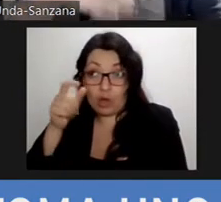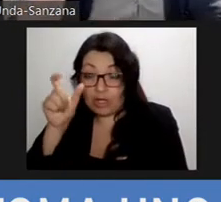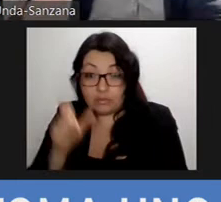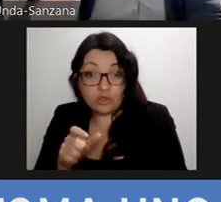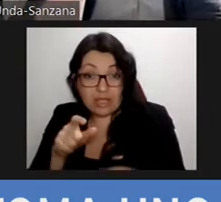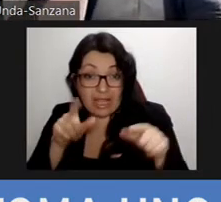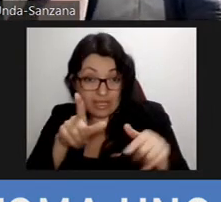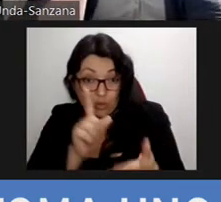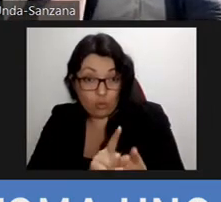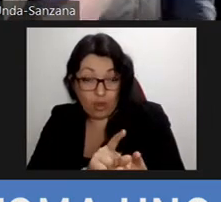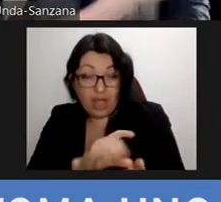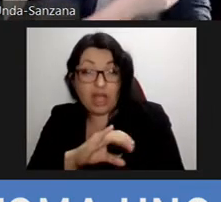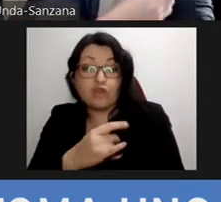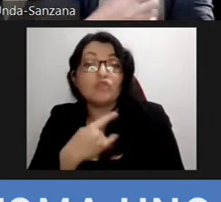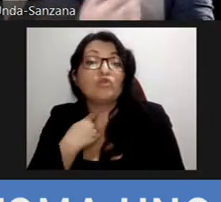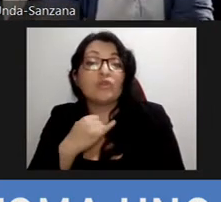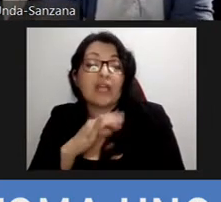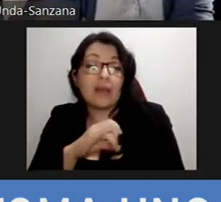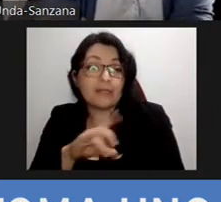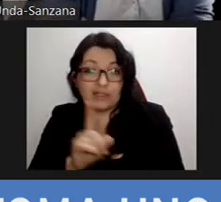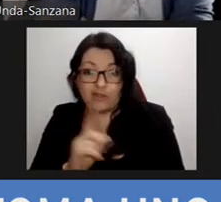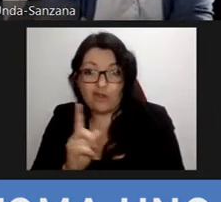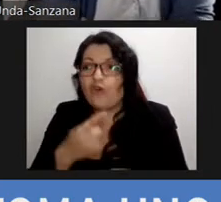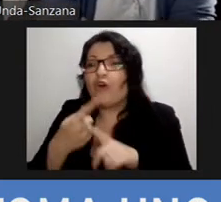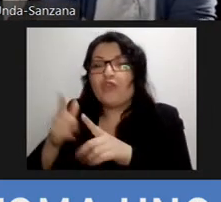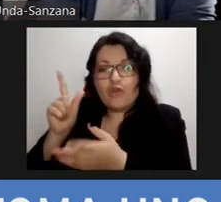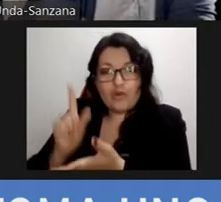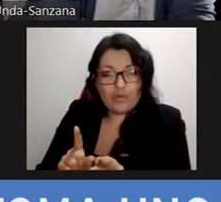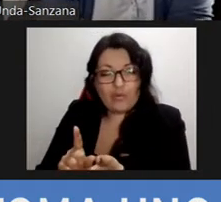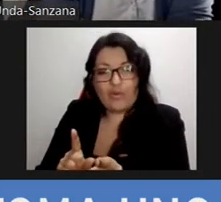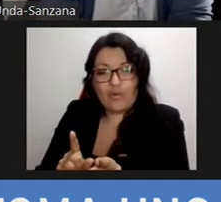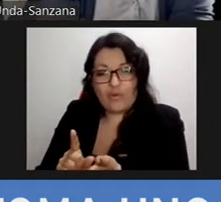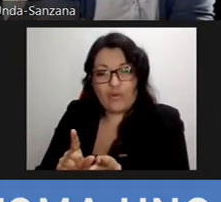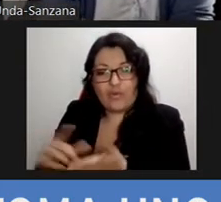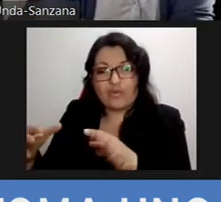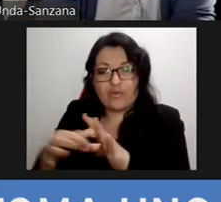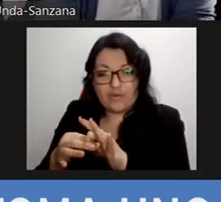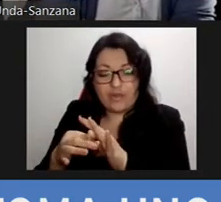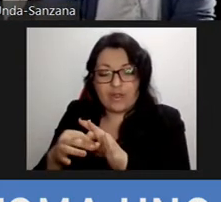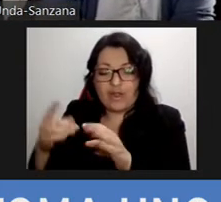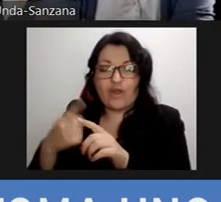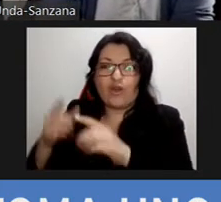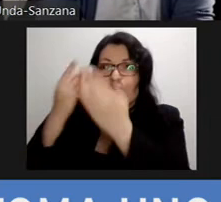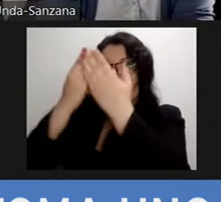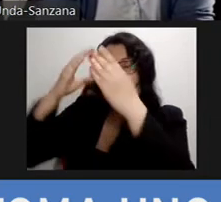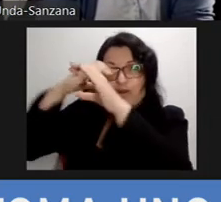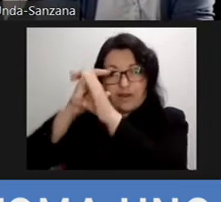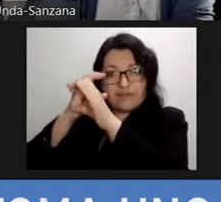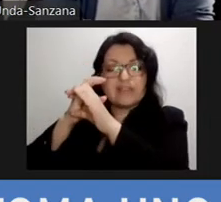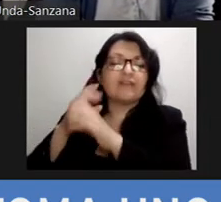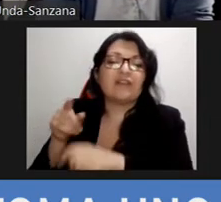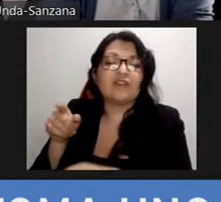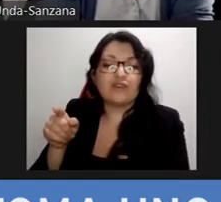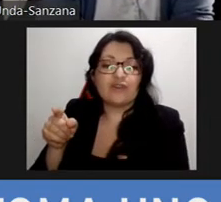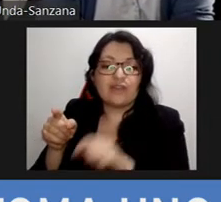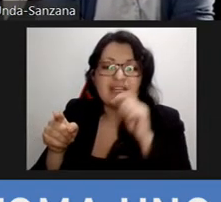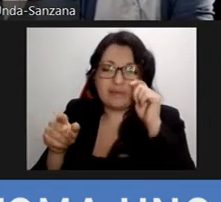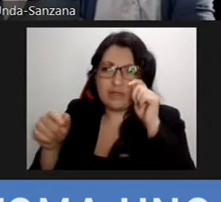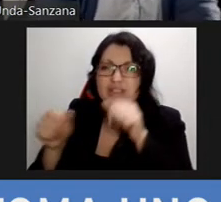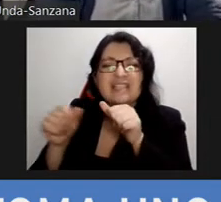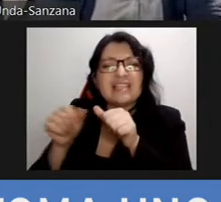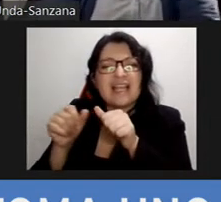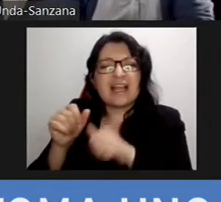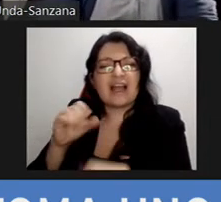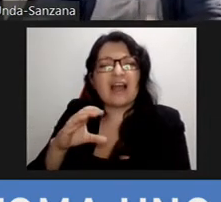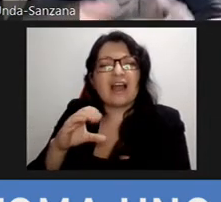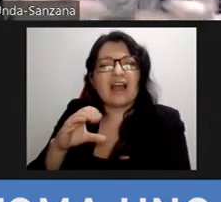en Chuquicamata, sino que está en otra estación, que es parte del observatorio smithsoniano, y se encuentra cerca de